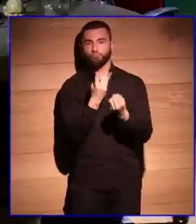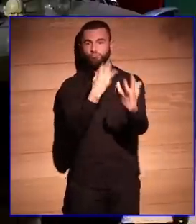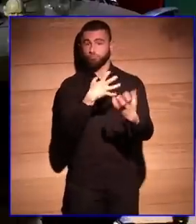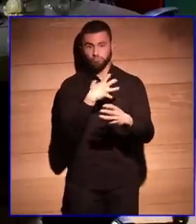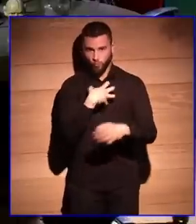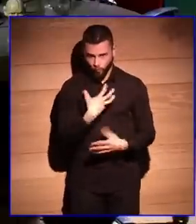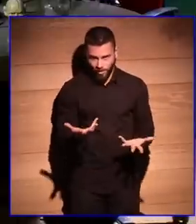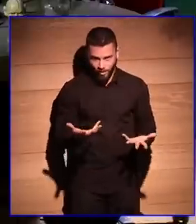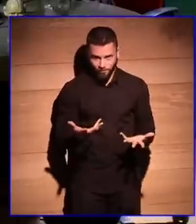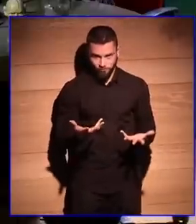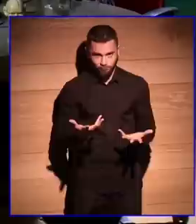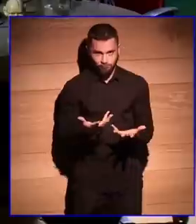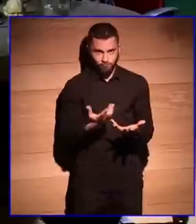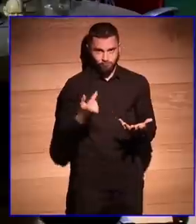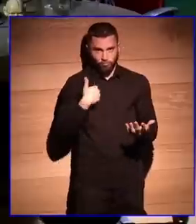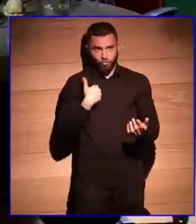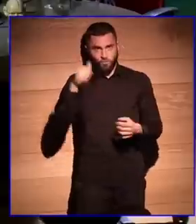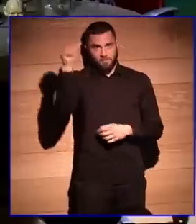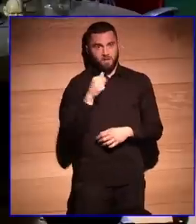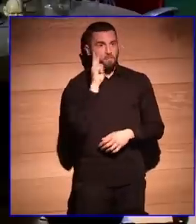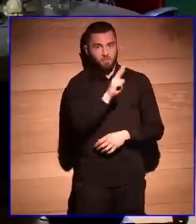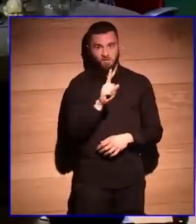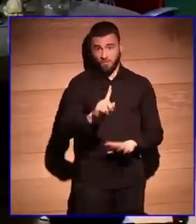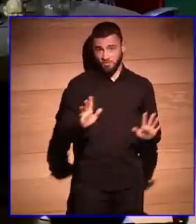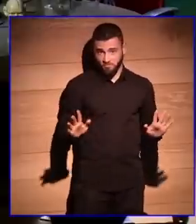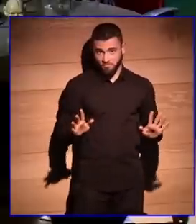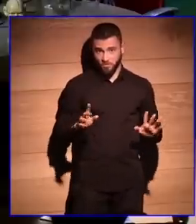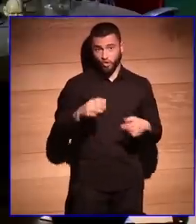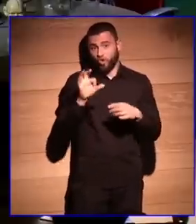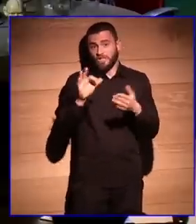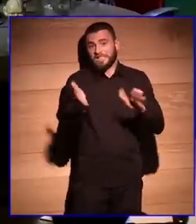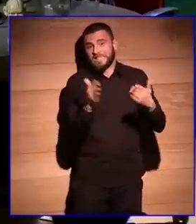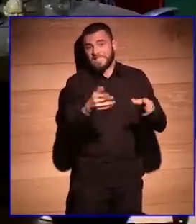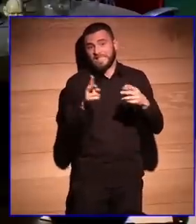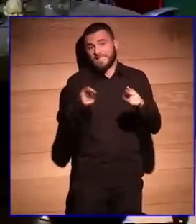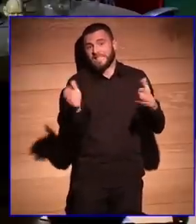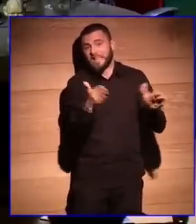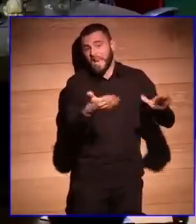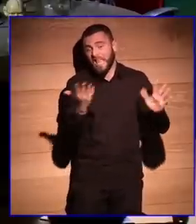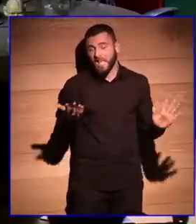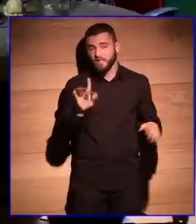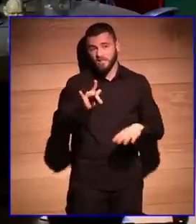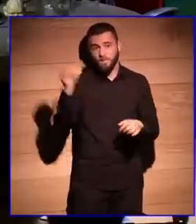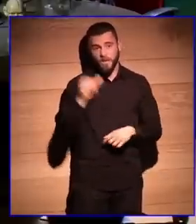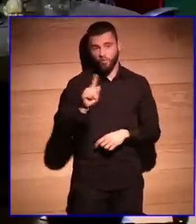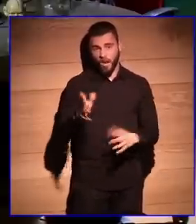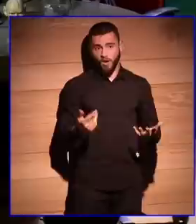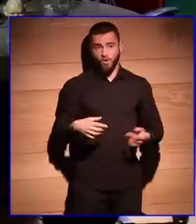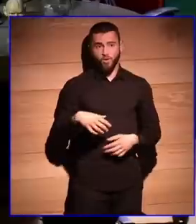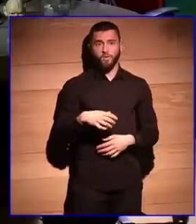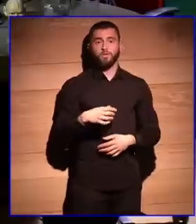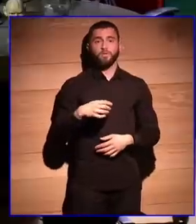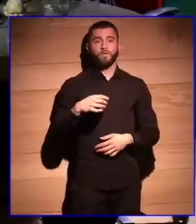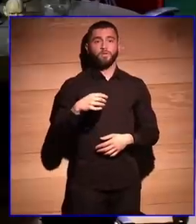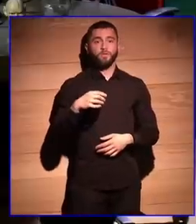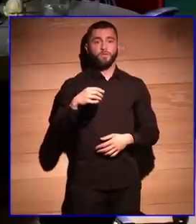sería? Vamos, yo no iría, por lo menos. O sea, eso se llama serie. O, por ejemplo, Killing Eve, no sé si habéis visto la